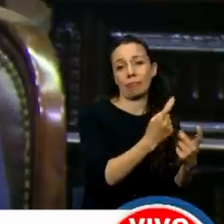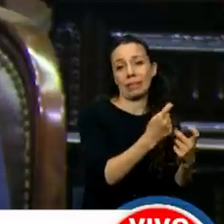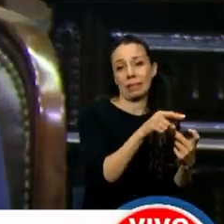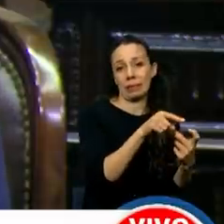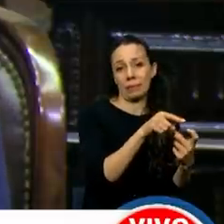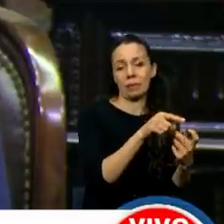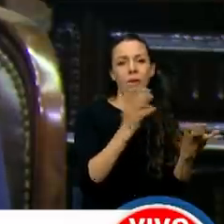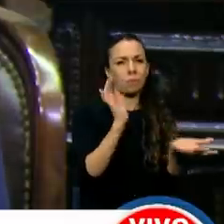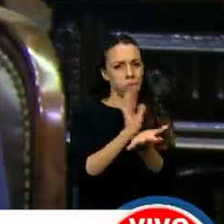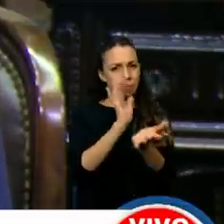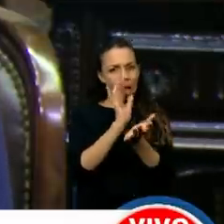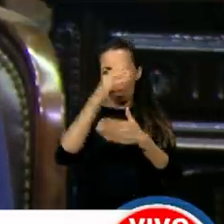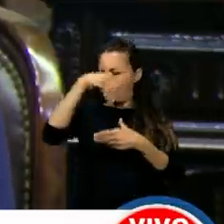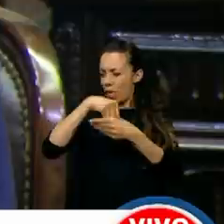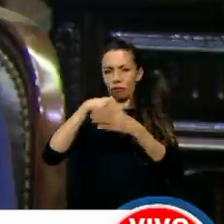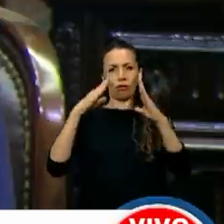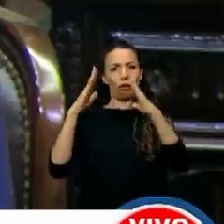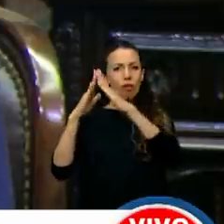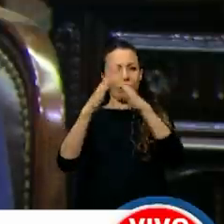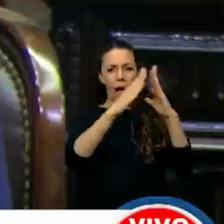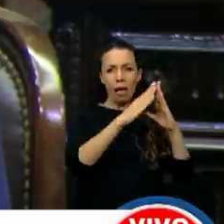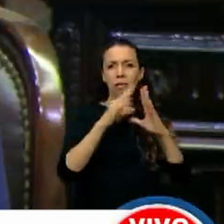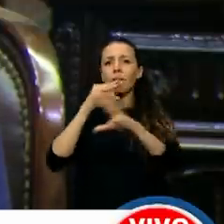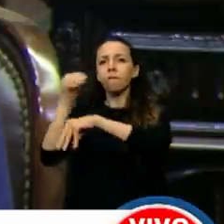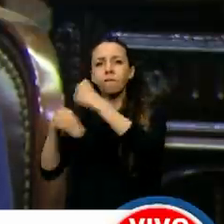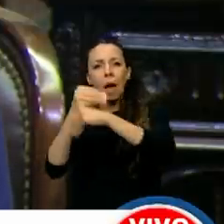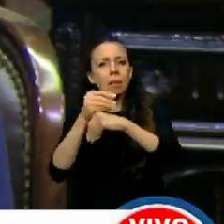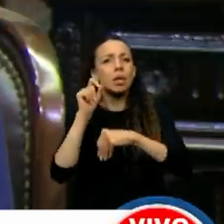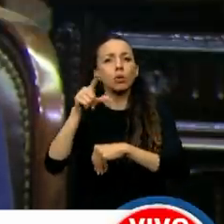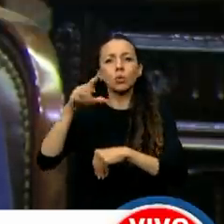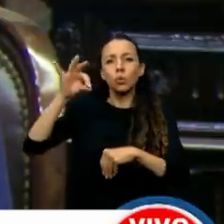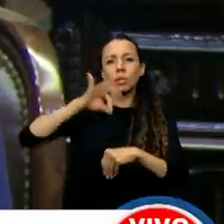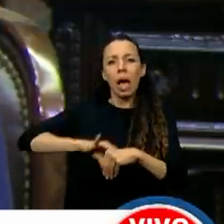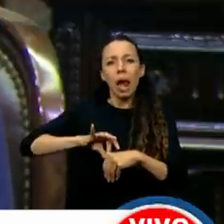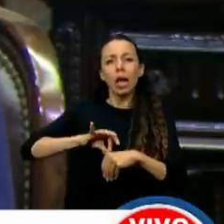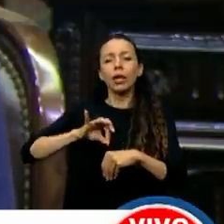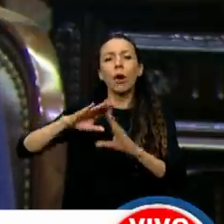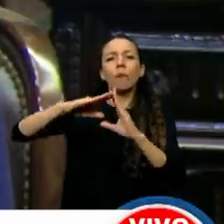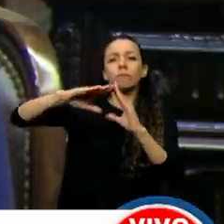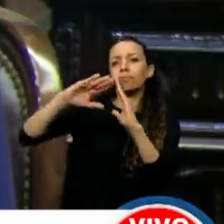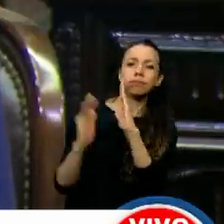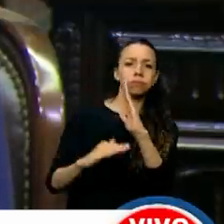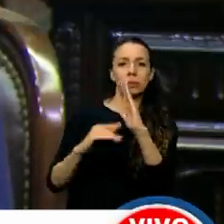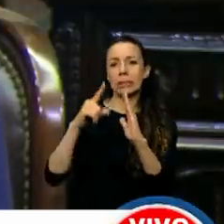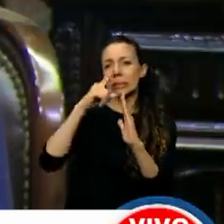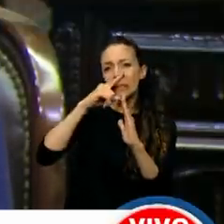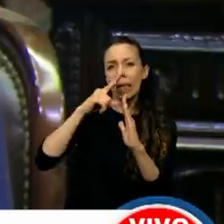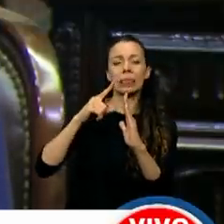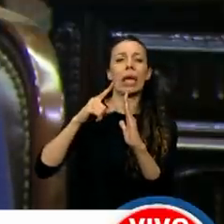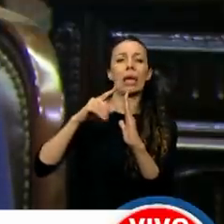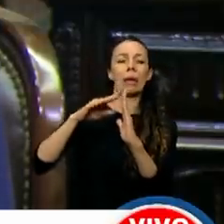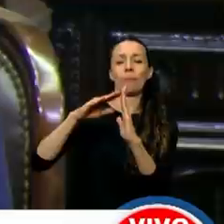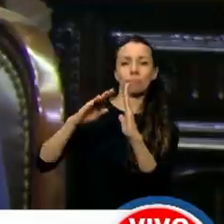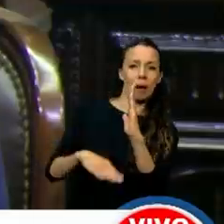doméstica una pérdida real del salario en siete veces el salario promedio en la argentina